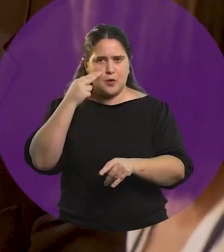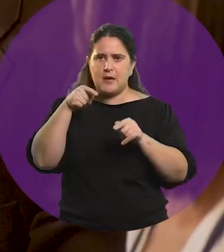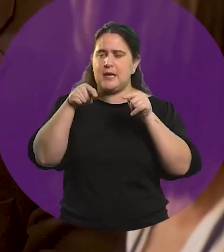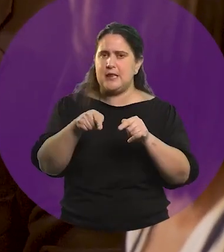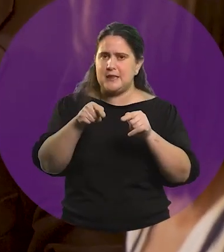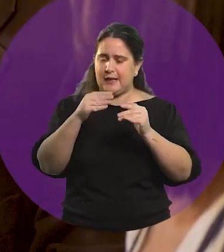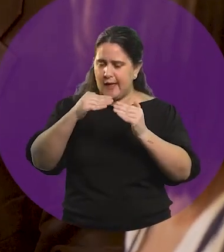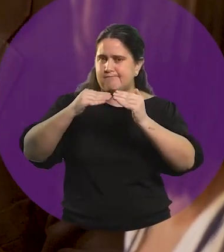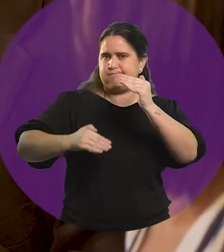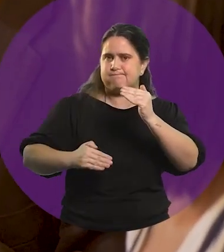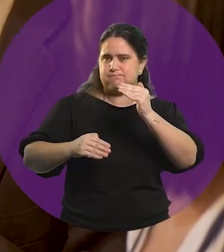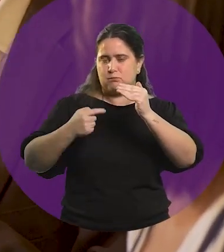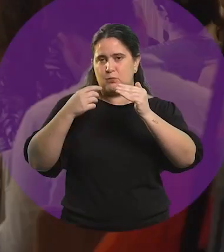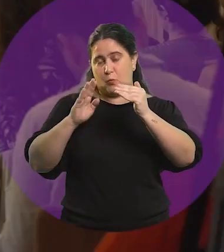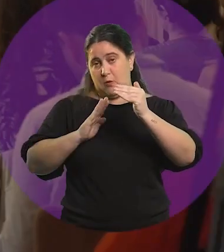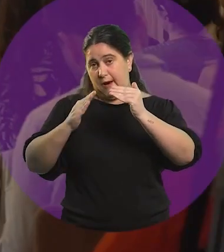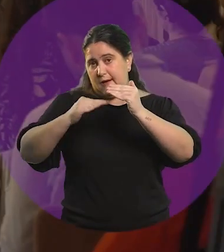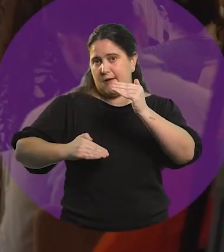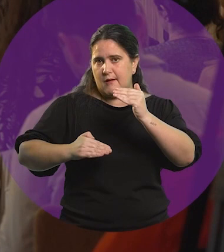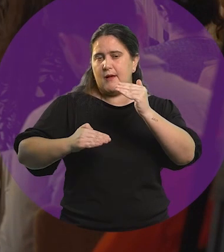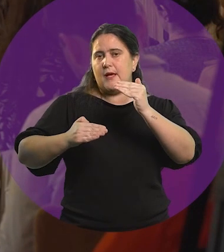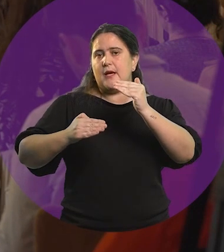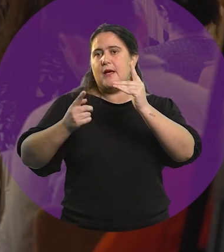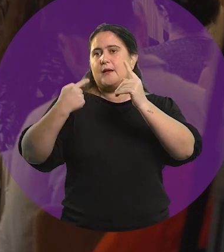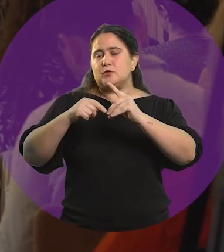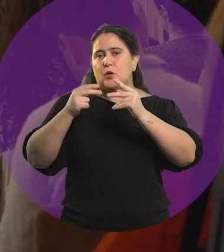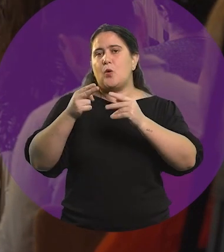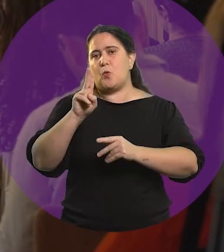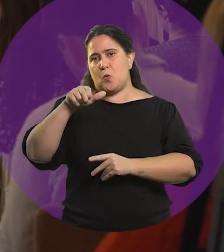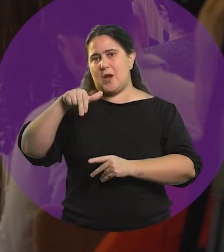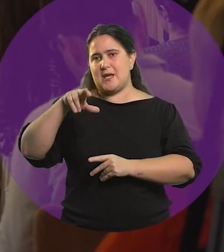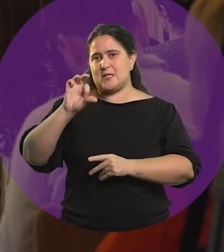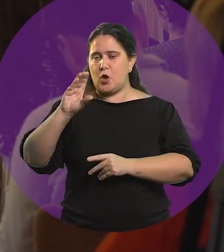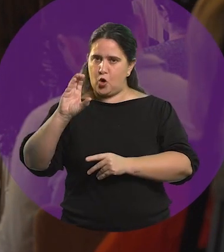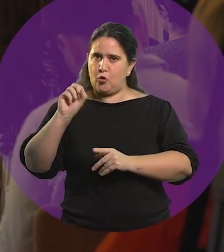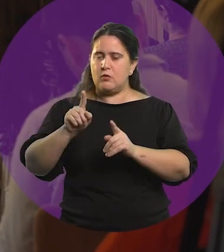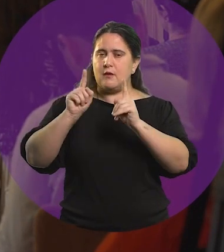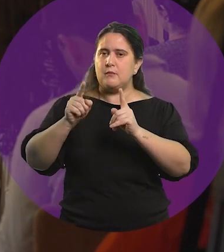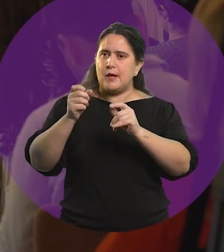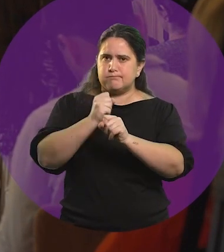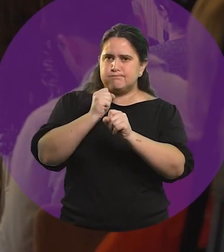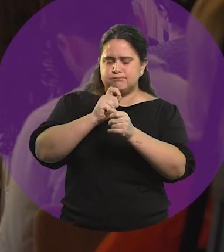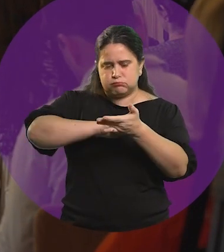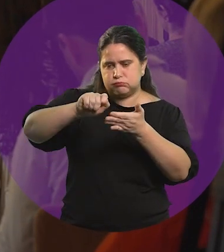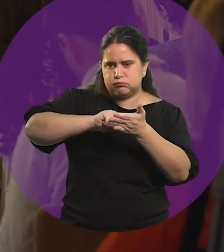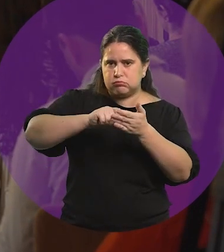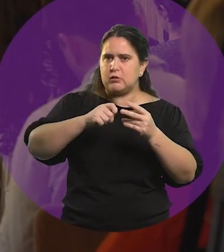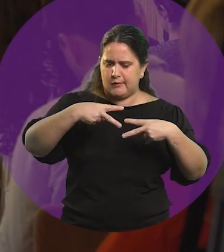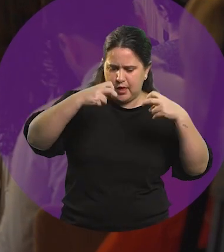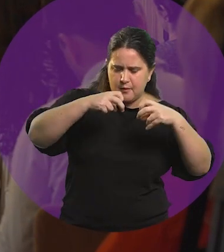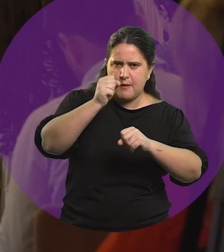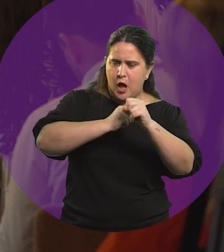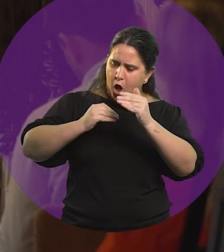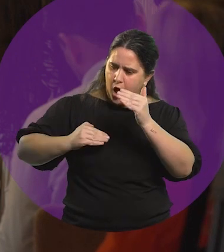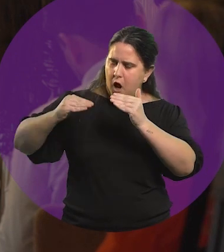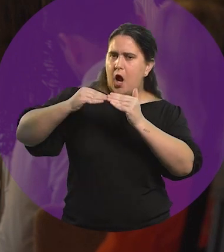problema de la inequidad de género. UNESCO ha hecho un trabajo también en el sentido de STEM y